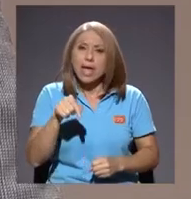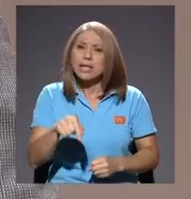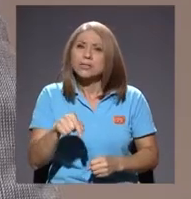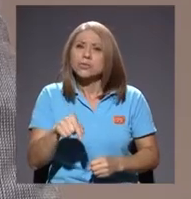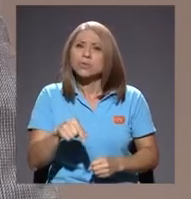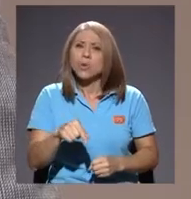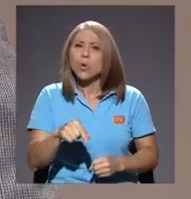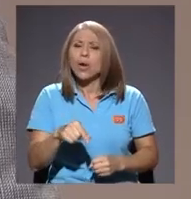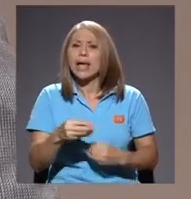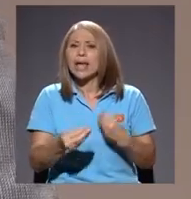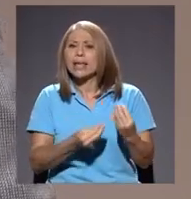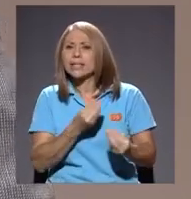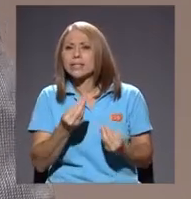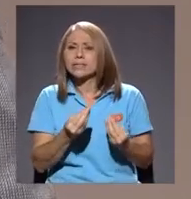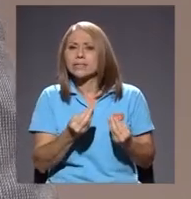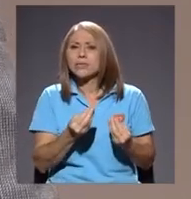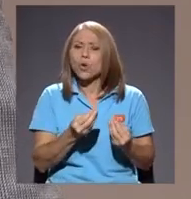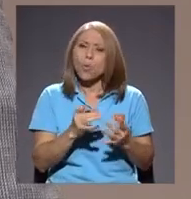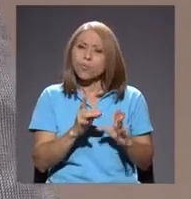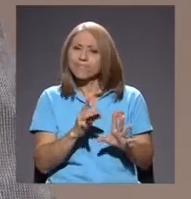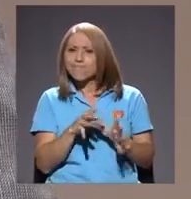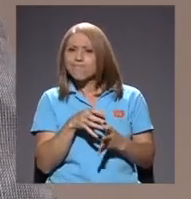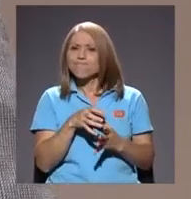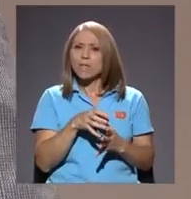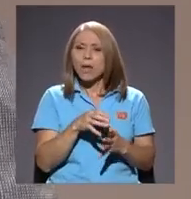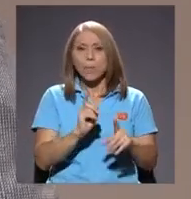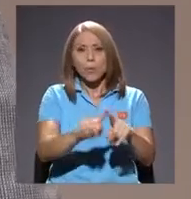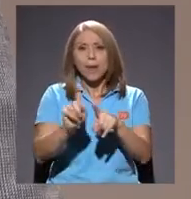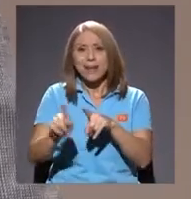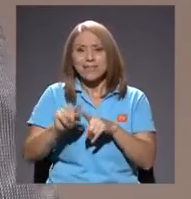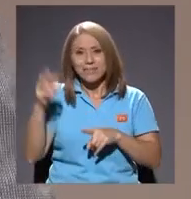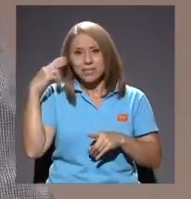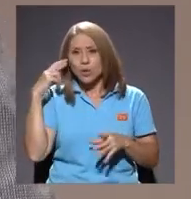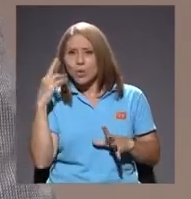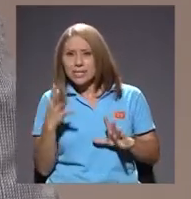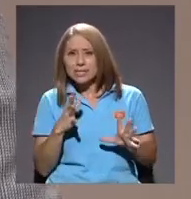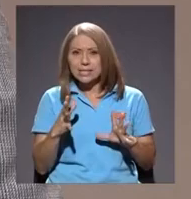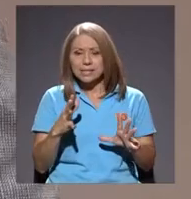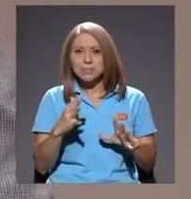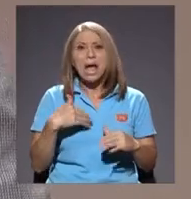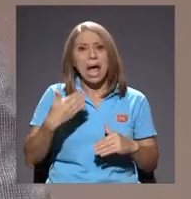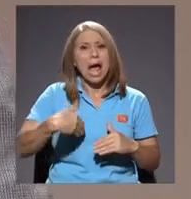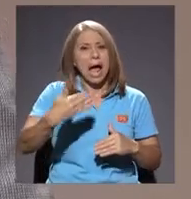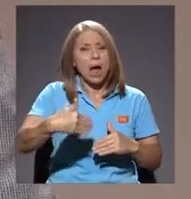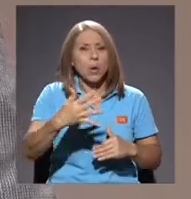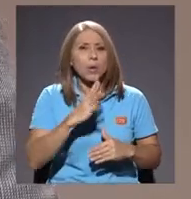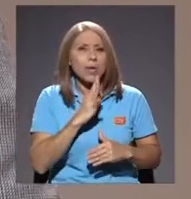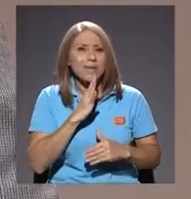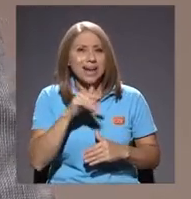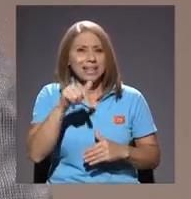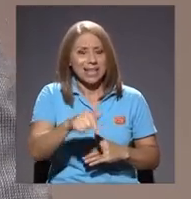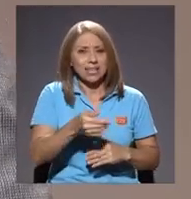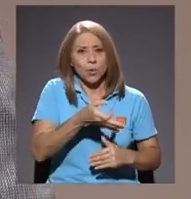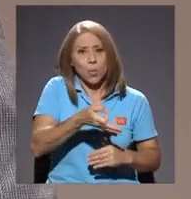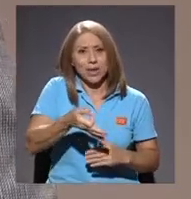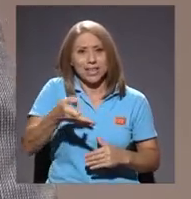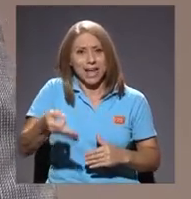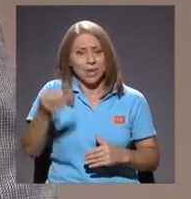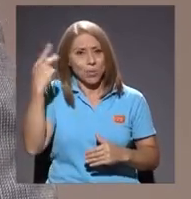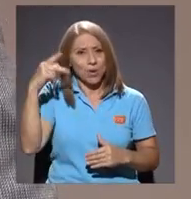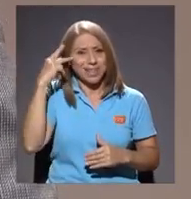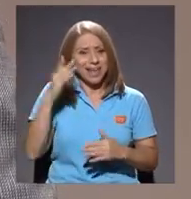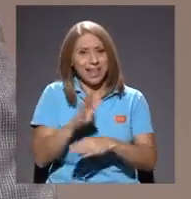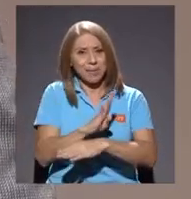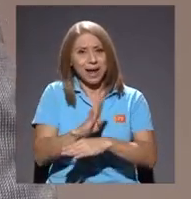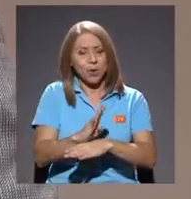con contraintuitivo por varias razones pero ahora la salud de me refiero a ellas en el programa monetario cuando vemos de lo que la política al banco pero